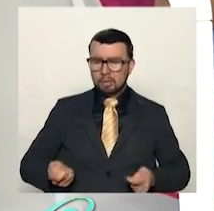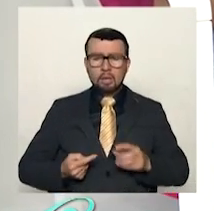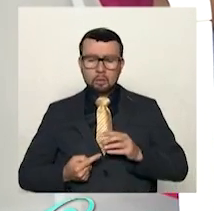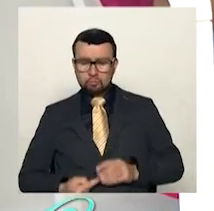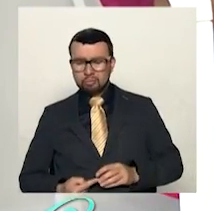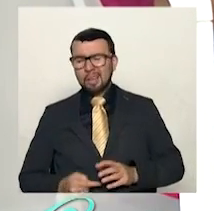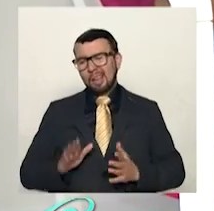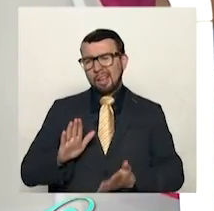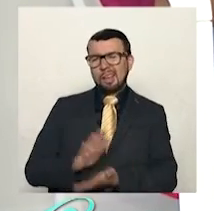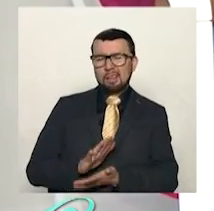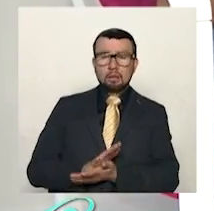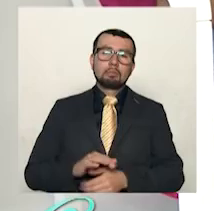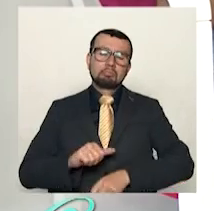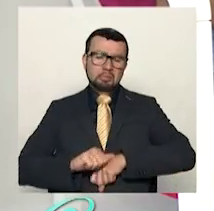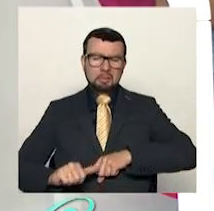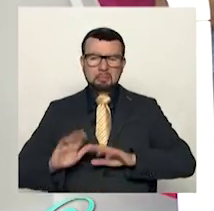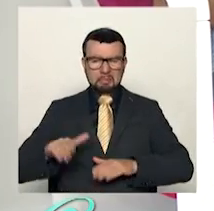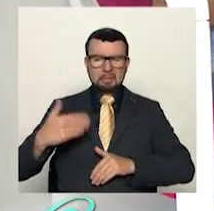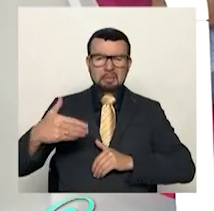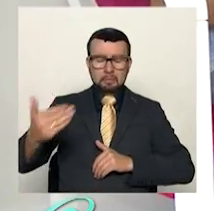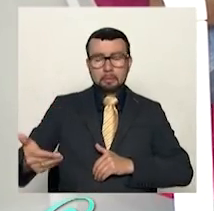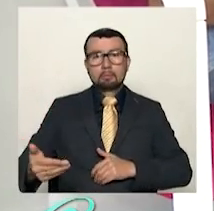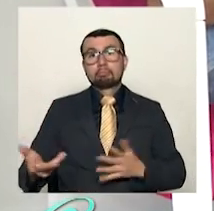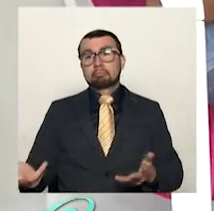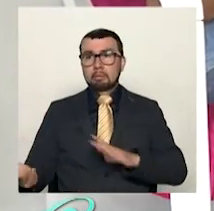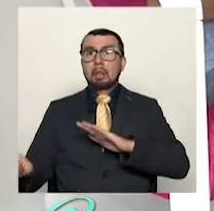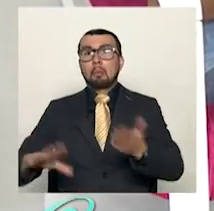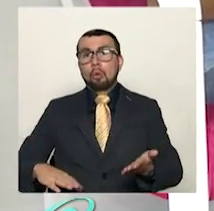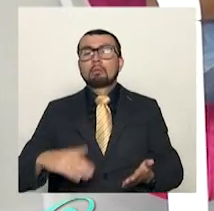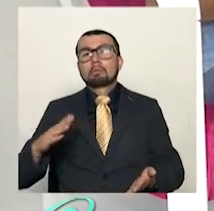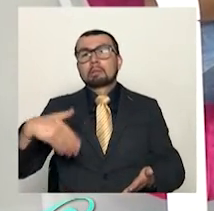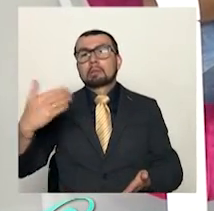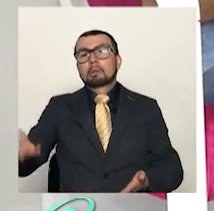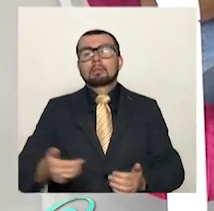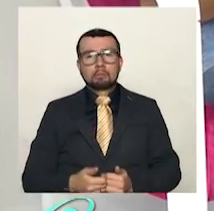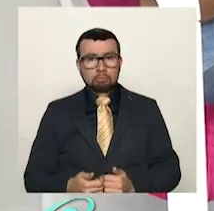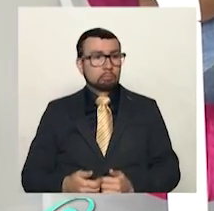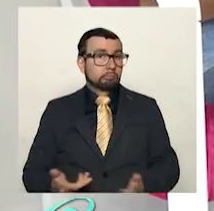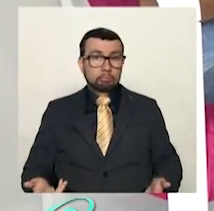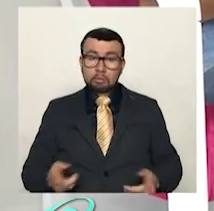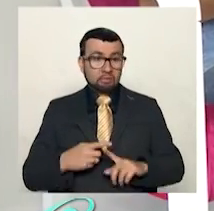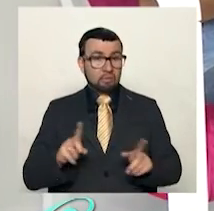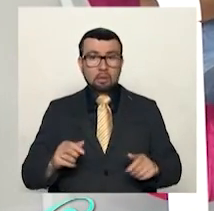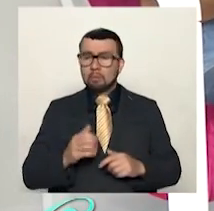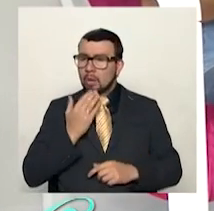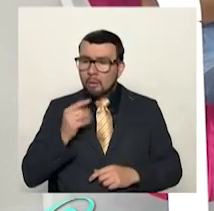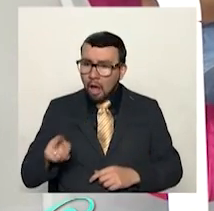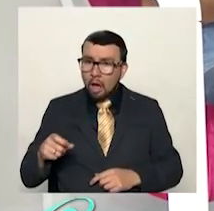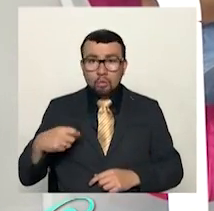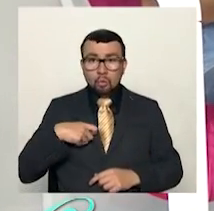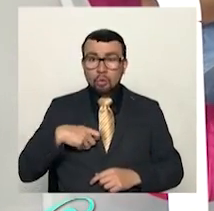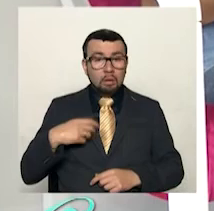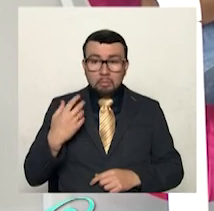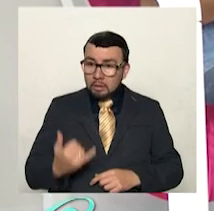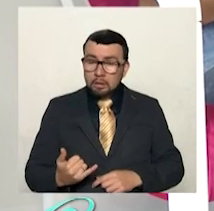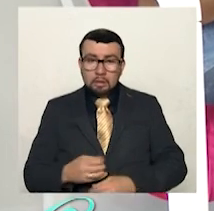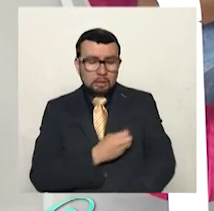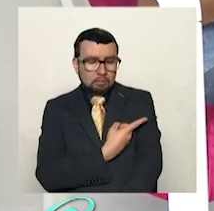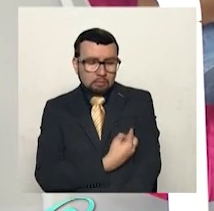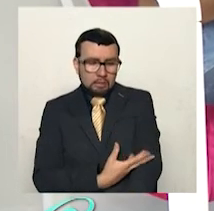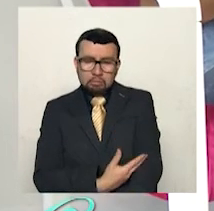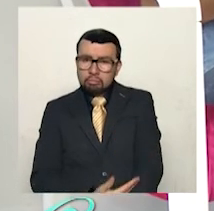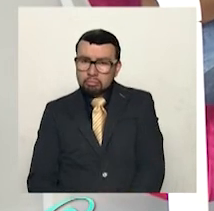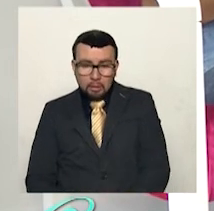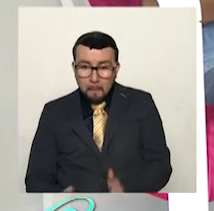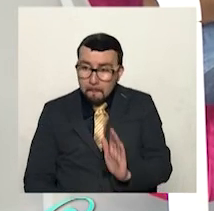apendicitis y se demoran por operarlo, ¿no? Todos los seres somos muy diferentes y por el hecho de que no tengamos un cuadro hemático alterado, porque